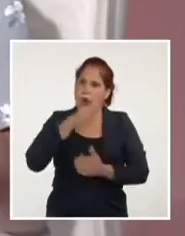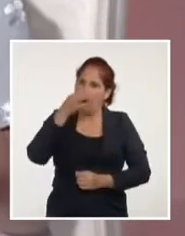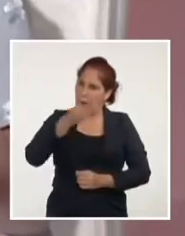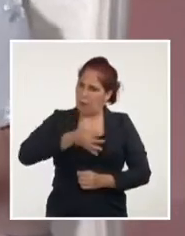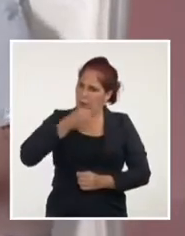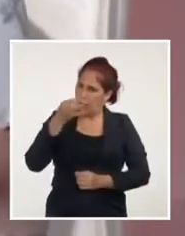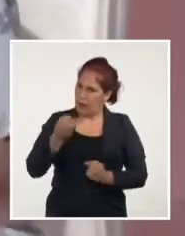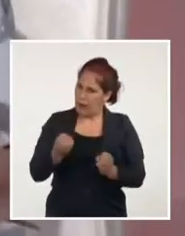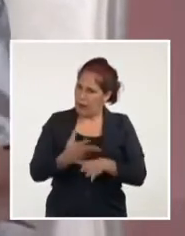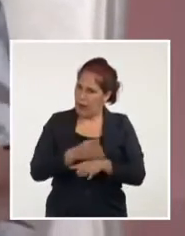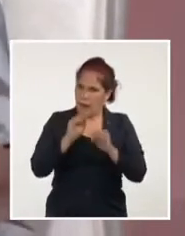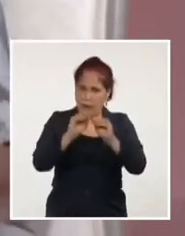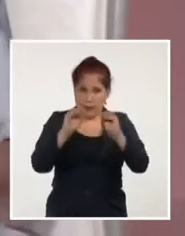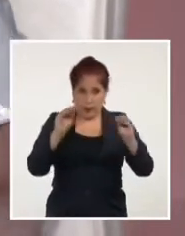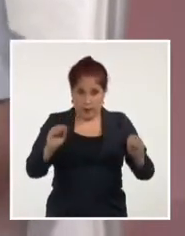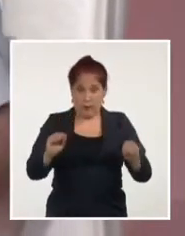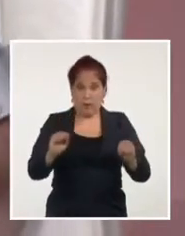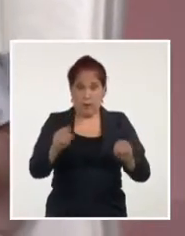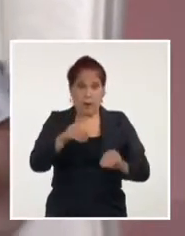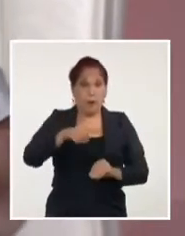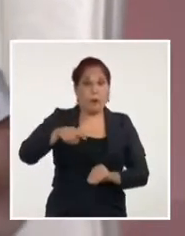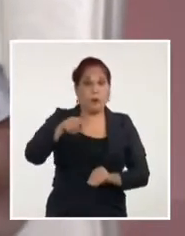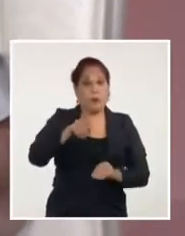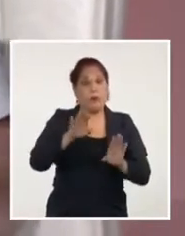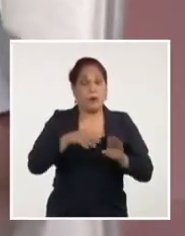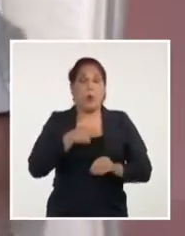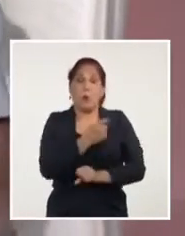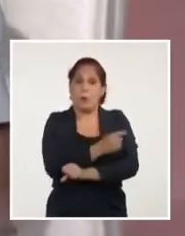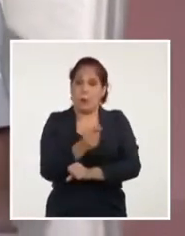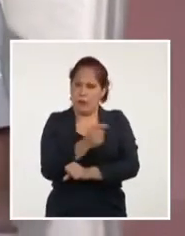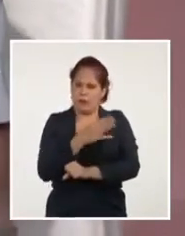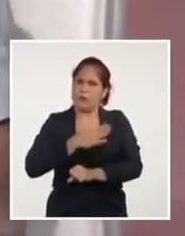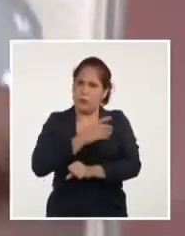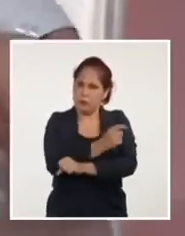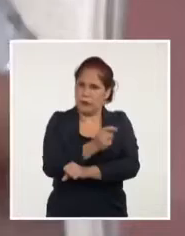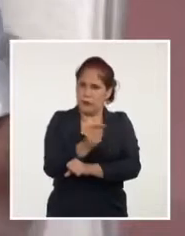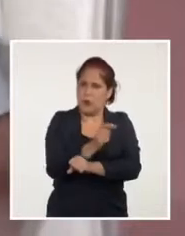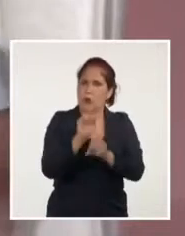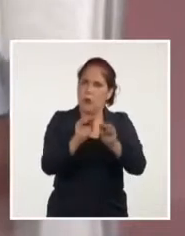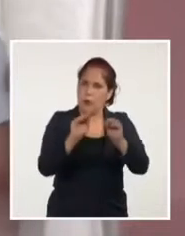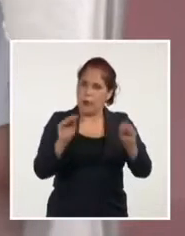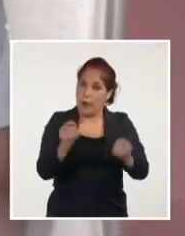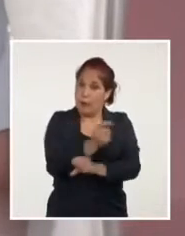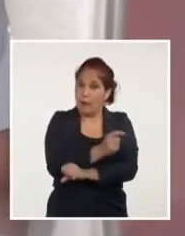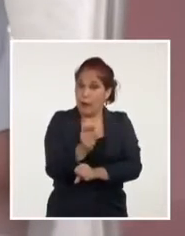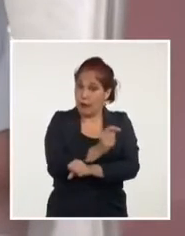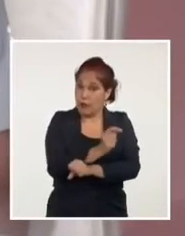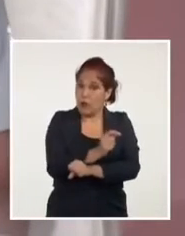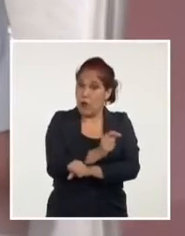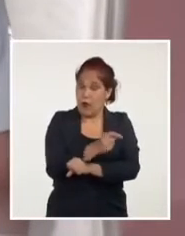y el llamado que puedo hacer, incluso por profesora que soy, no maestra, pero sí profesora,